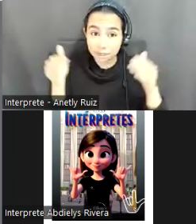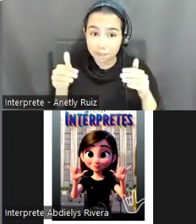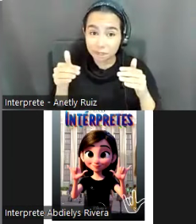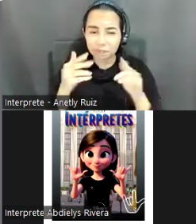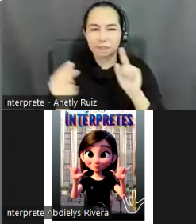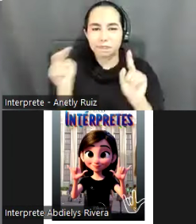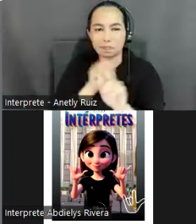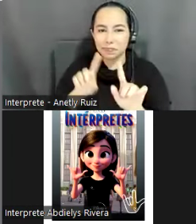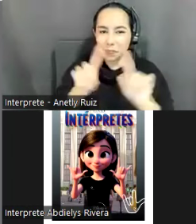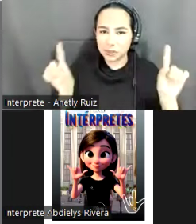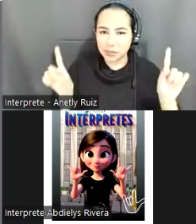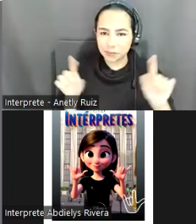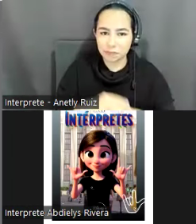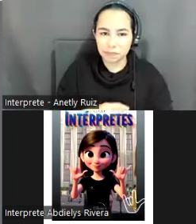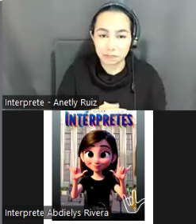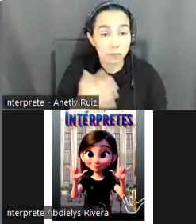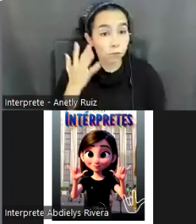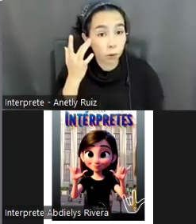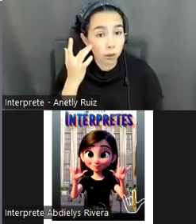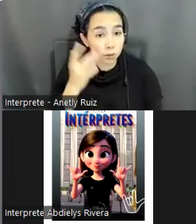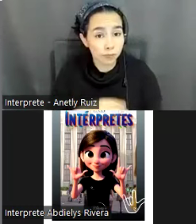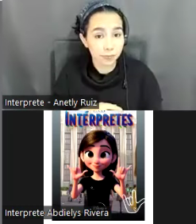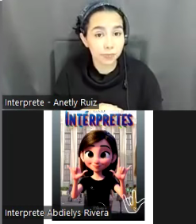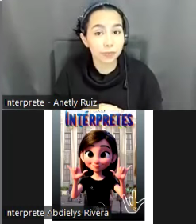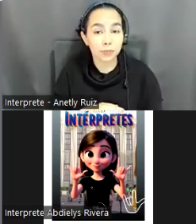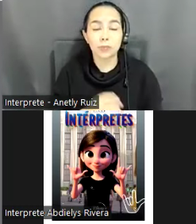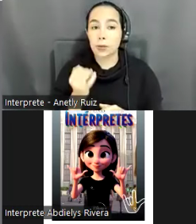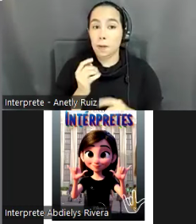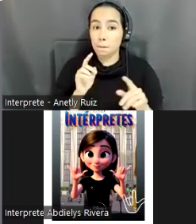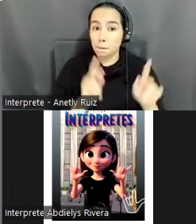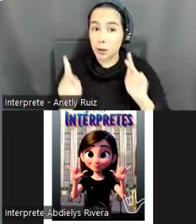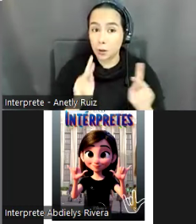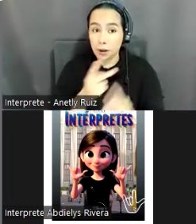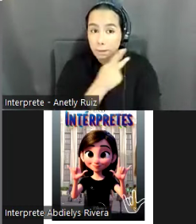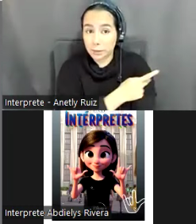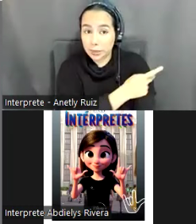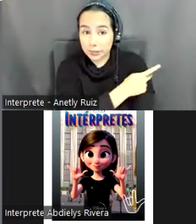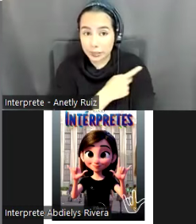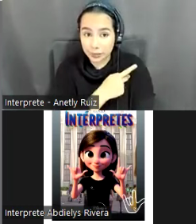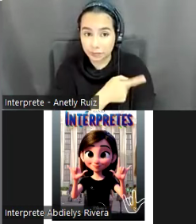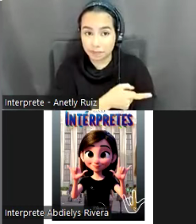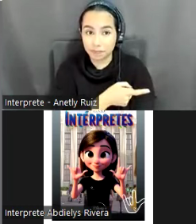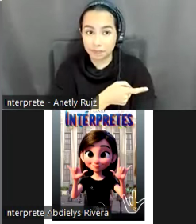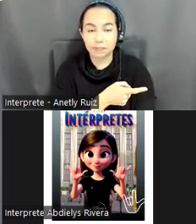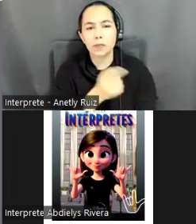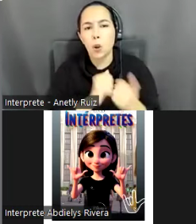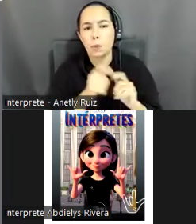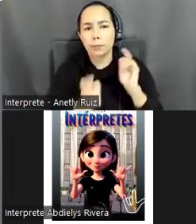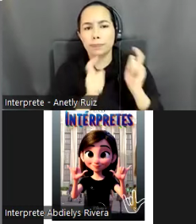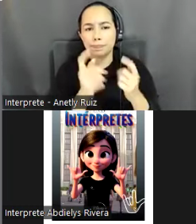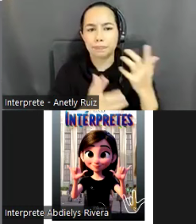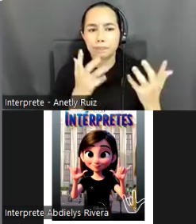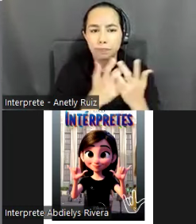de los acomodos razonables que se hacen para los pacientes. No, ¿verdad? Muchas veces escuchamos